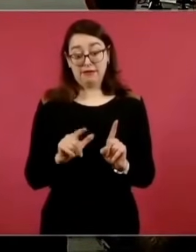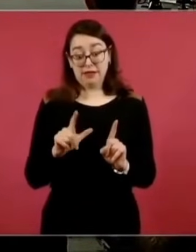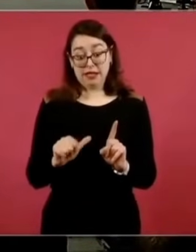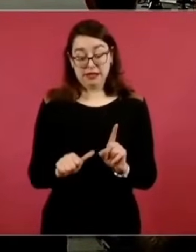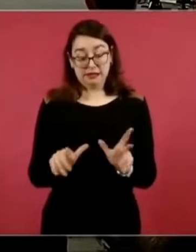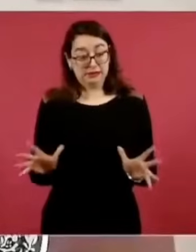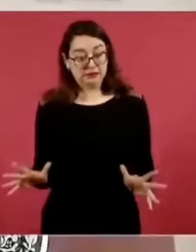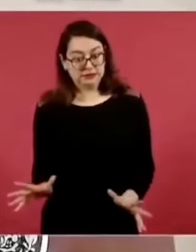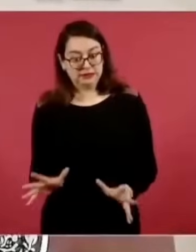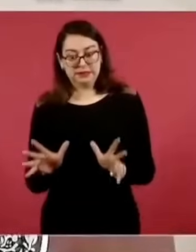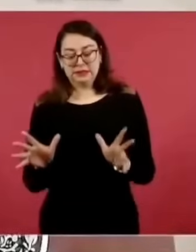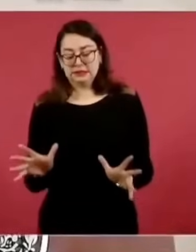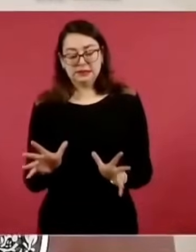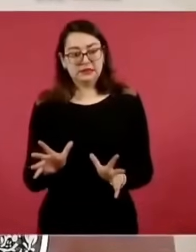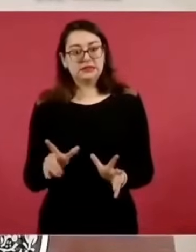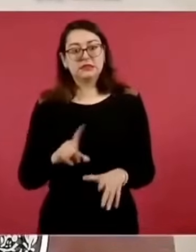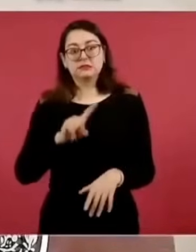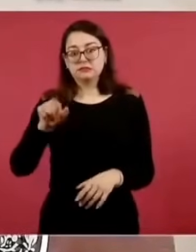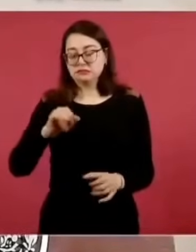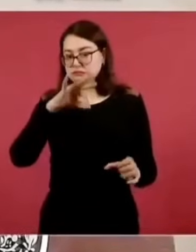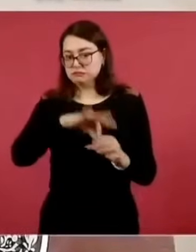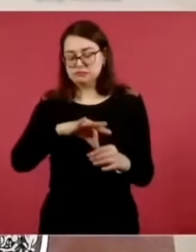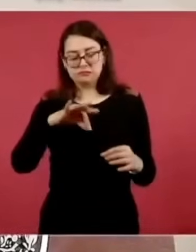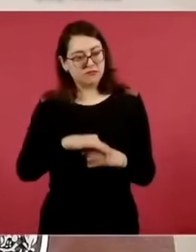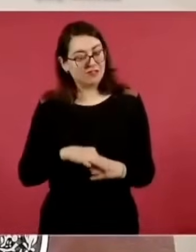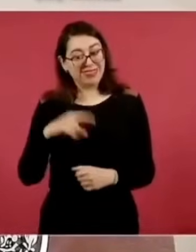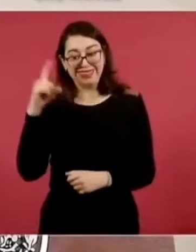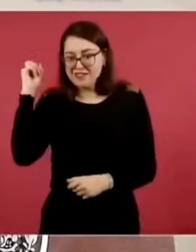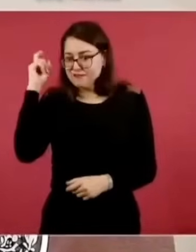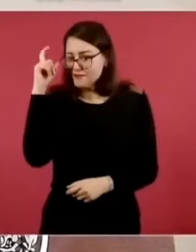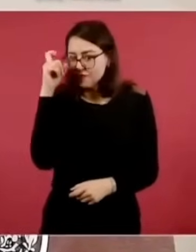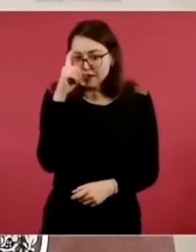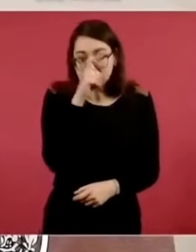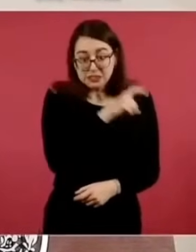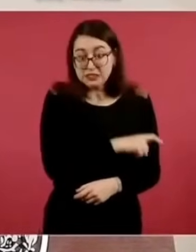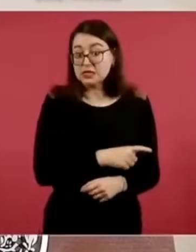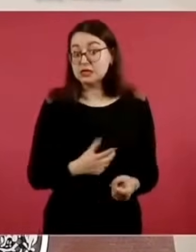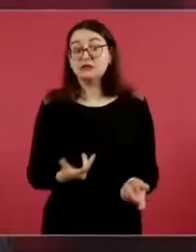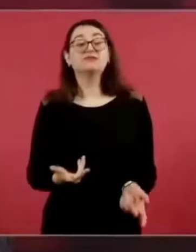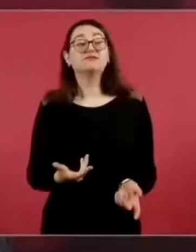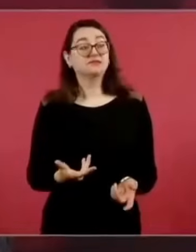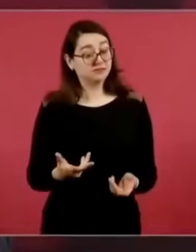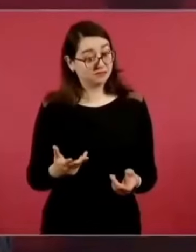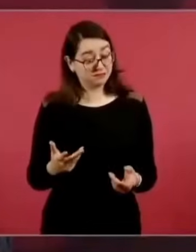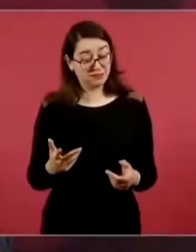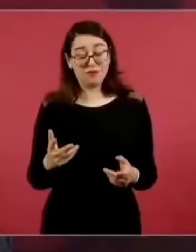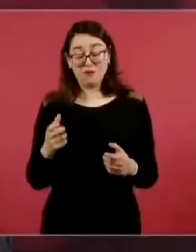se da la confrontación en la elección y hay muertos,